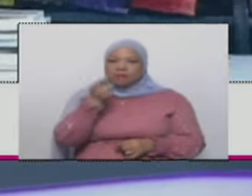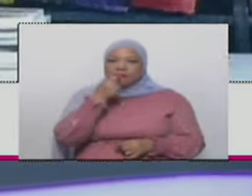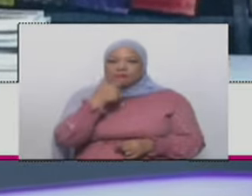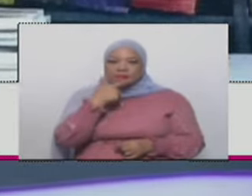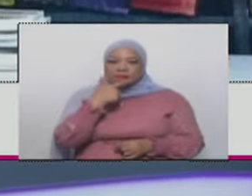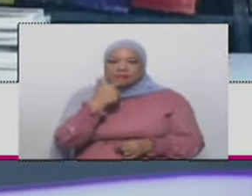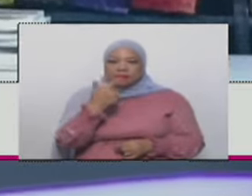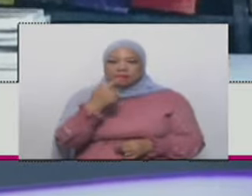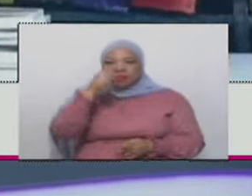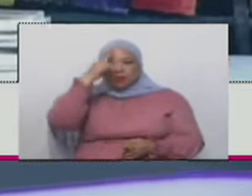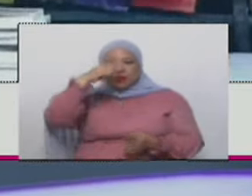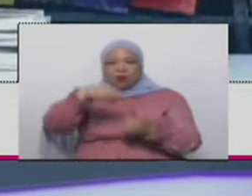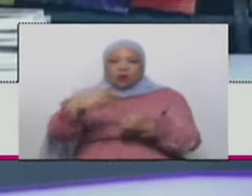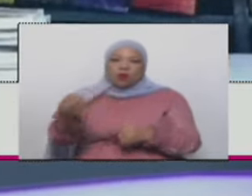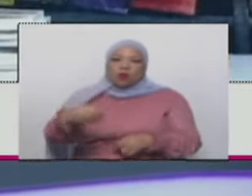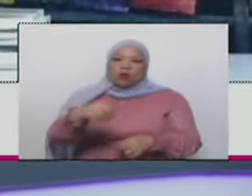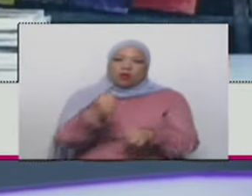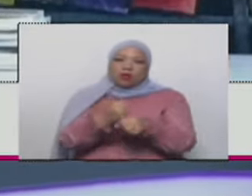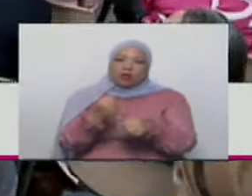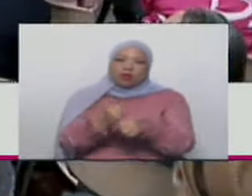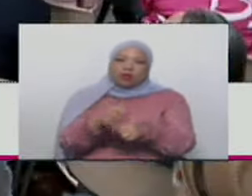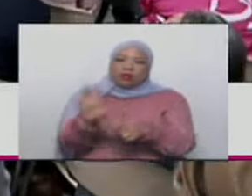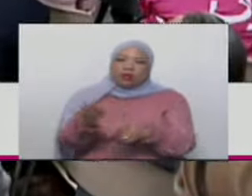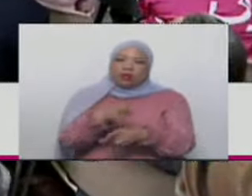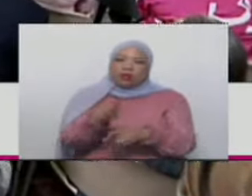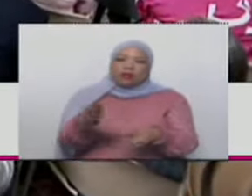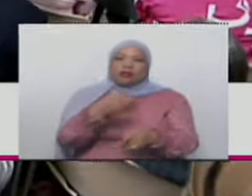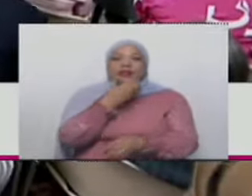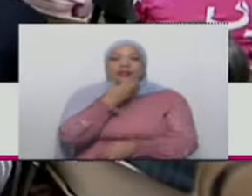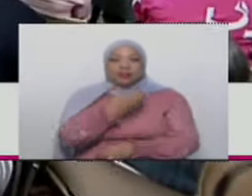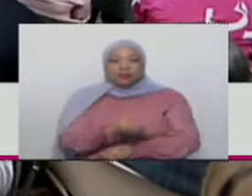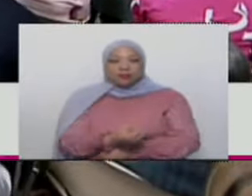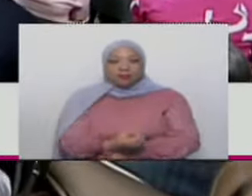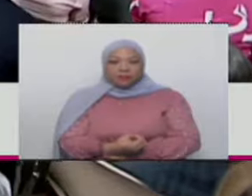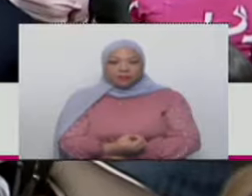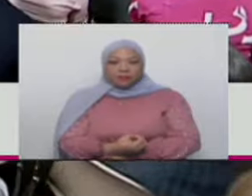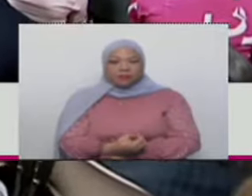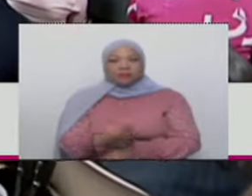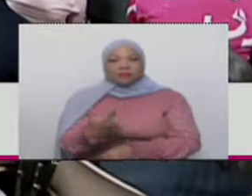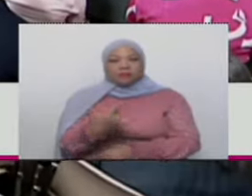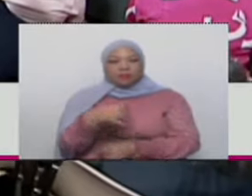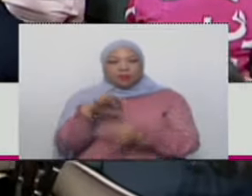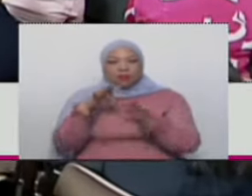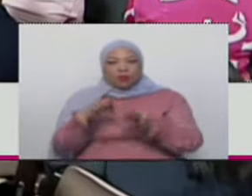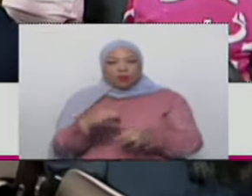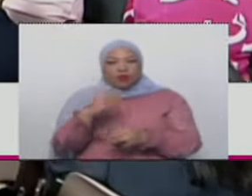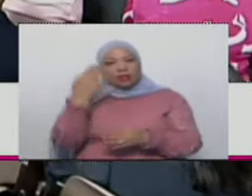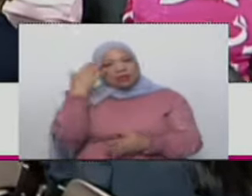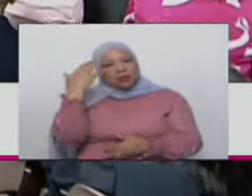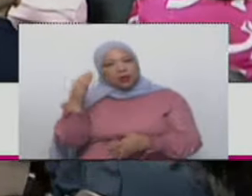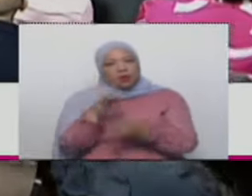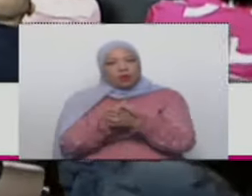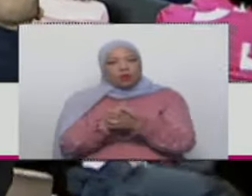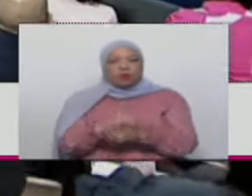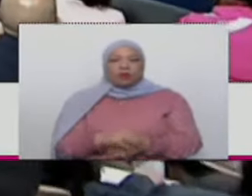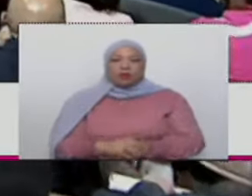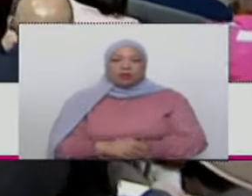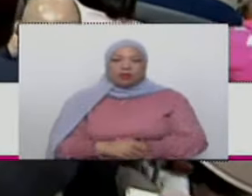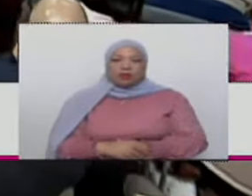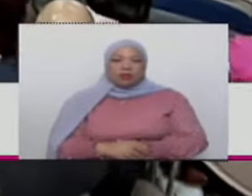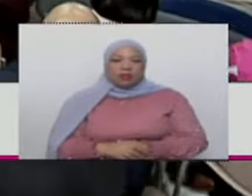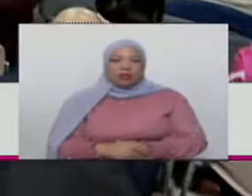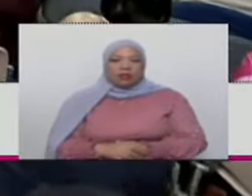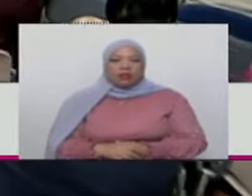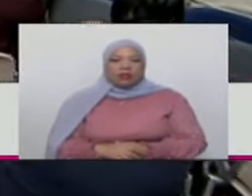adelante con el canto de Navidad y esa fuerza que trae. Quiero saludar a